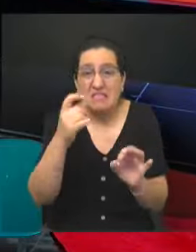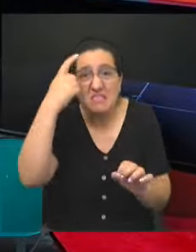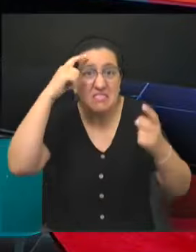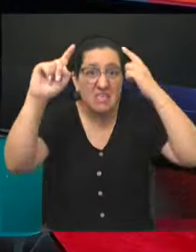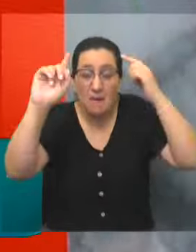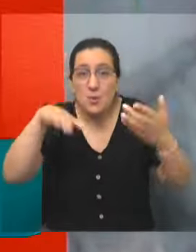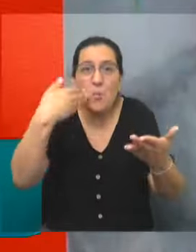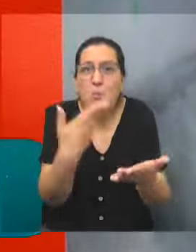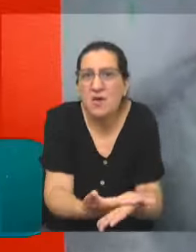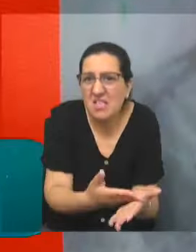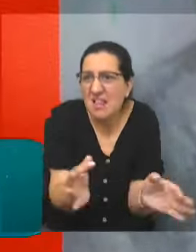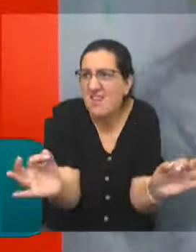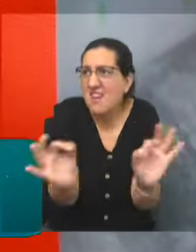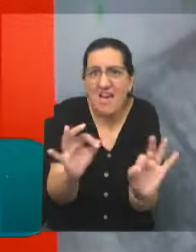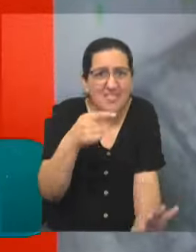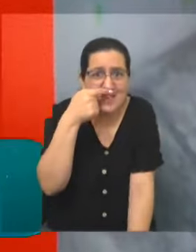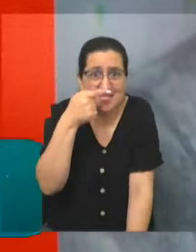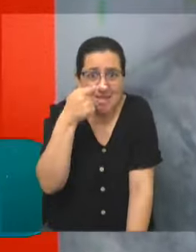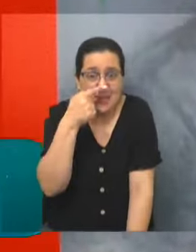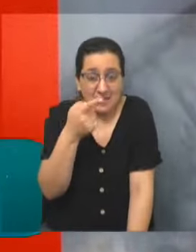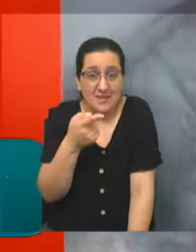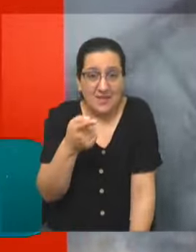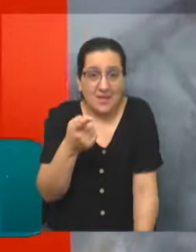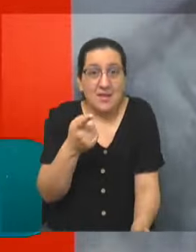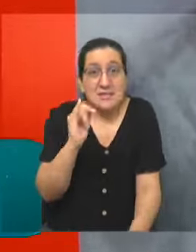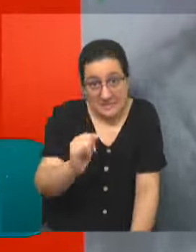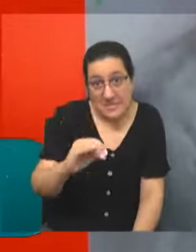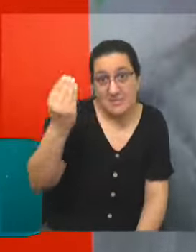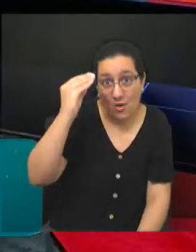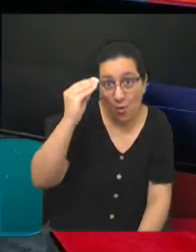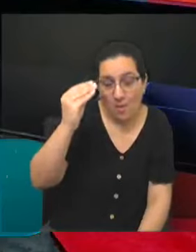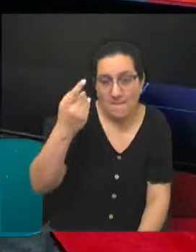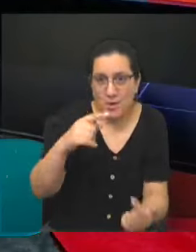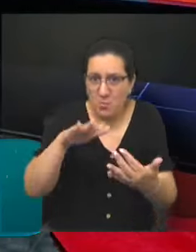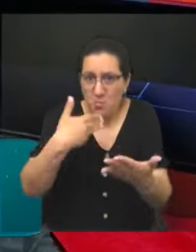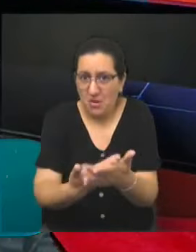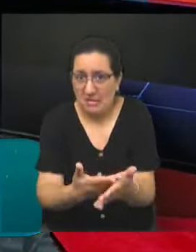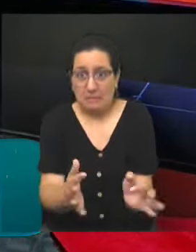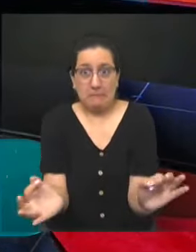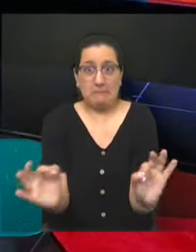en la campaña nada interesante. Pero sí, es el más joven, no lo discuto.